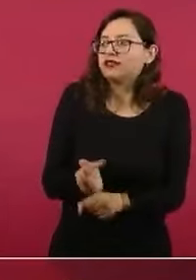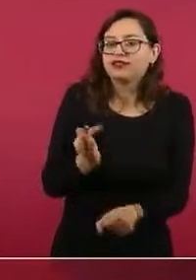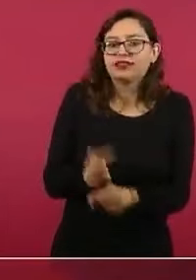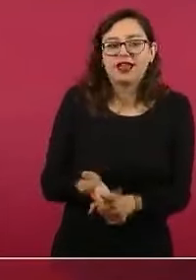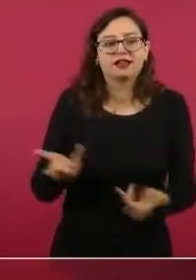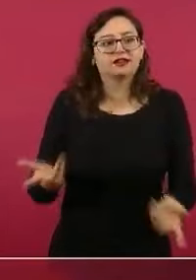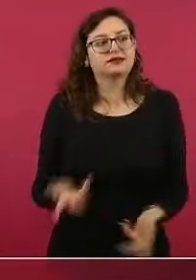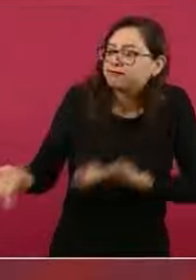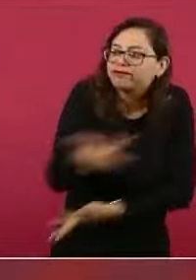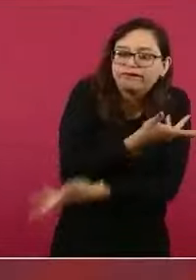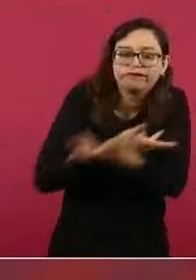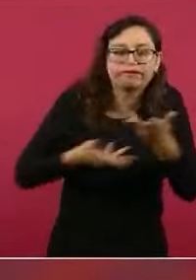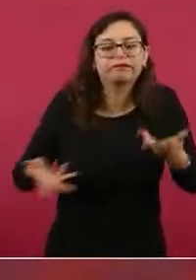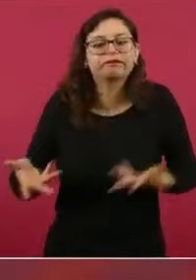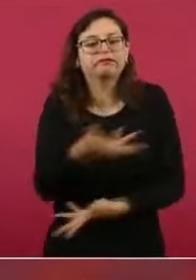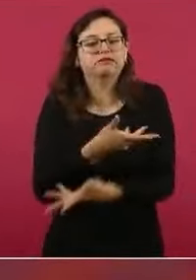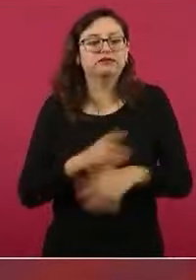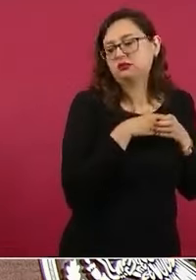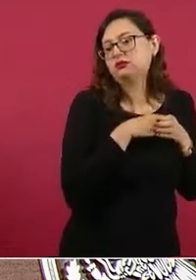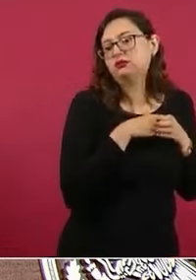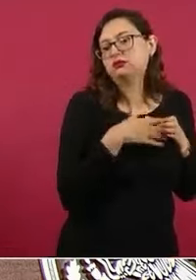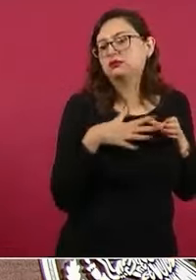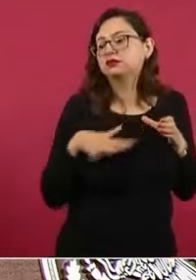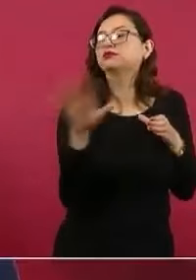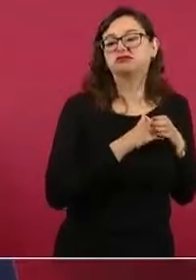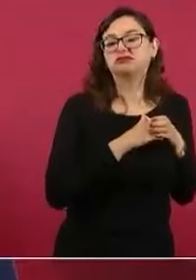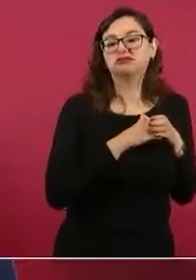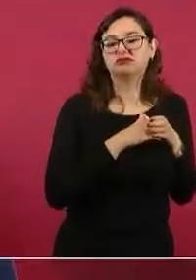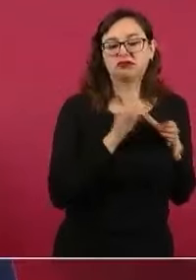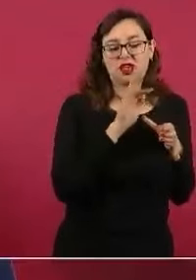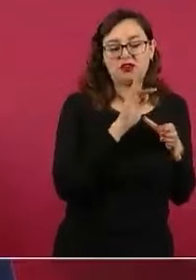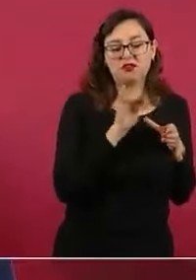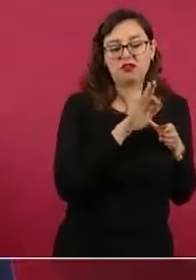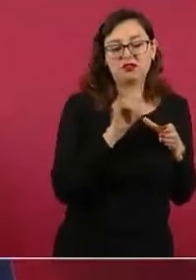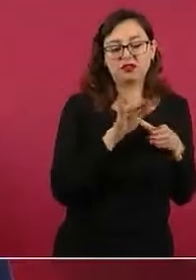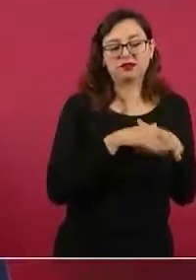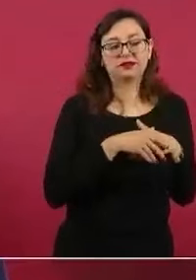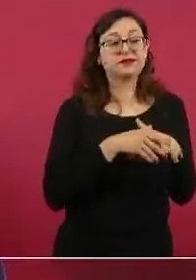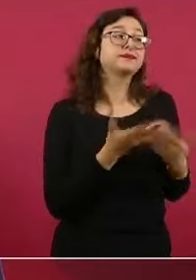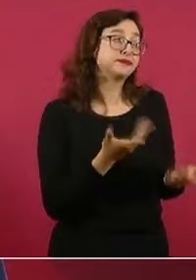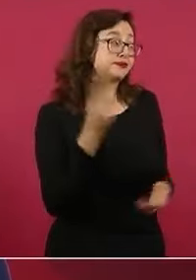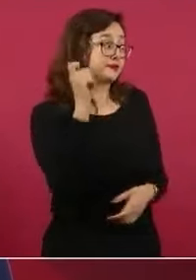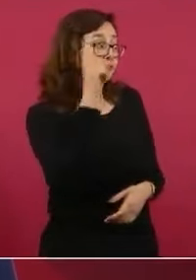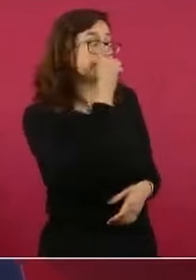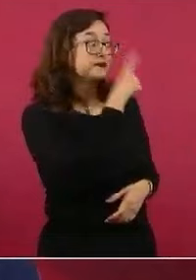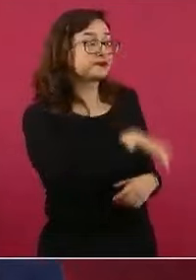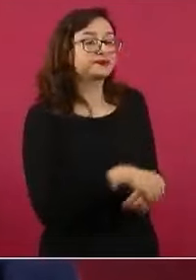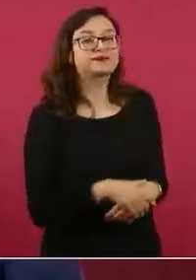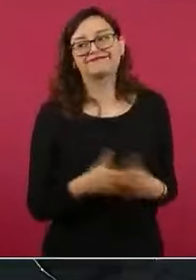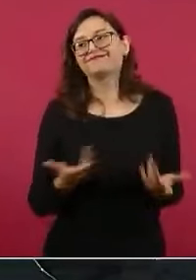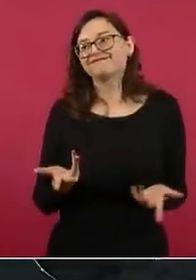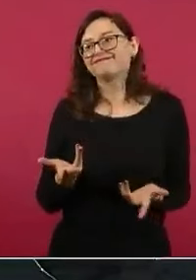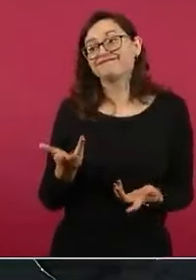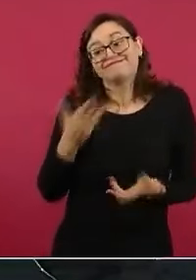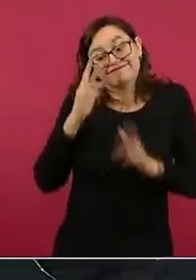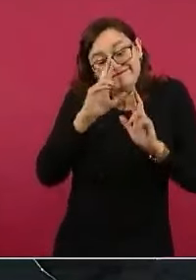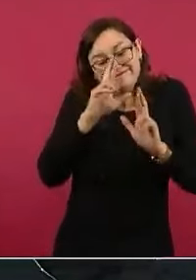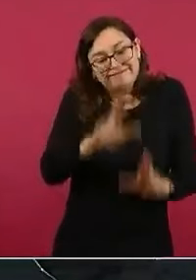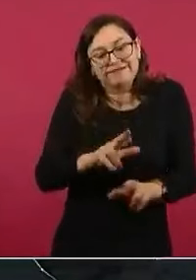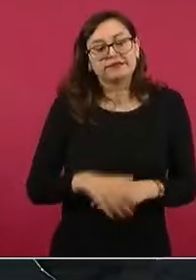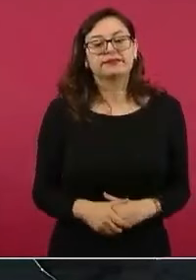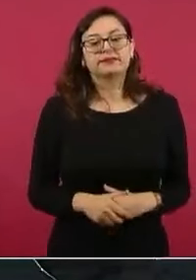baño de pueblo. Son muy elitistas, muy fifís. Les cuesta trabajo. Con todo respeto. Porque incluso el